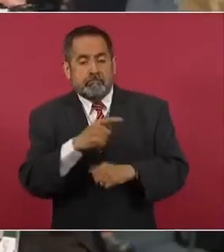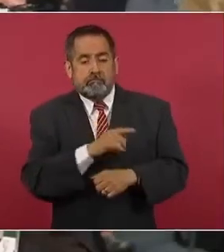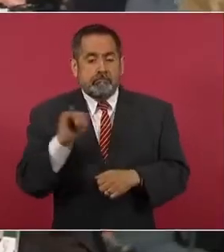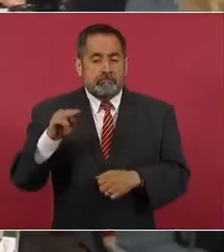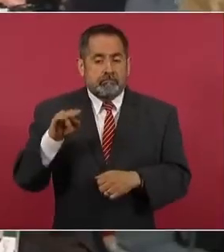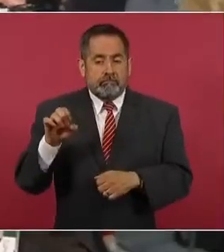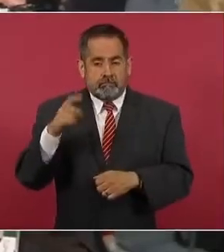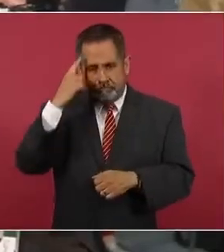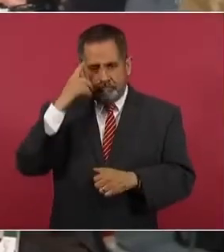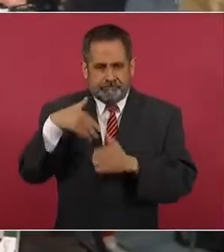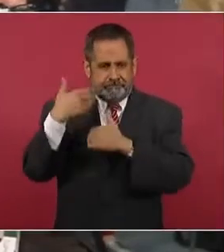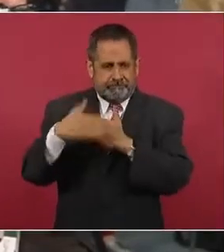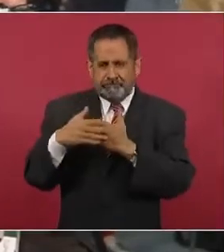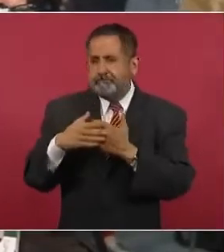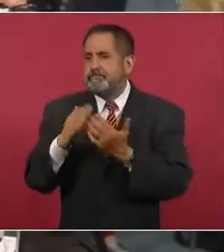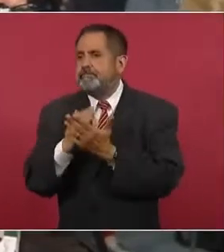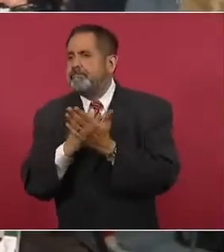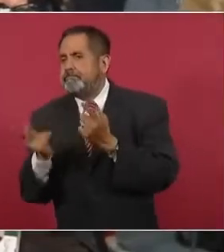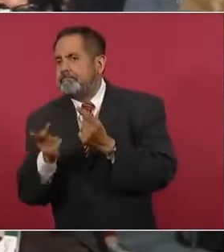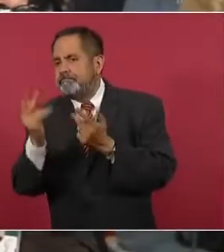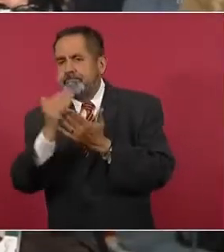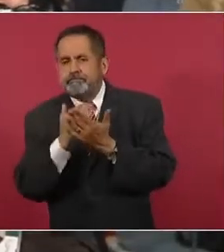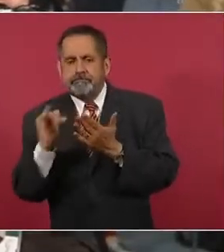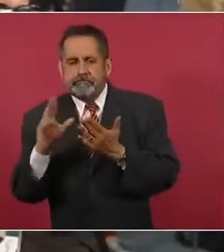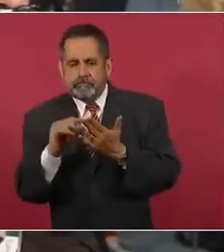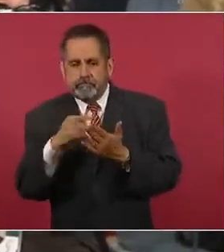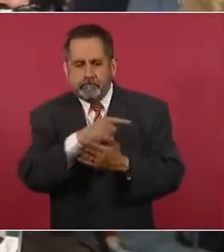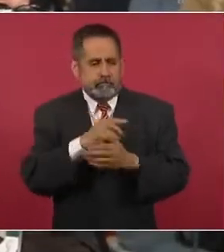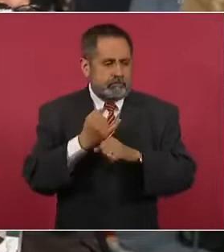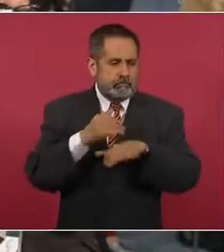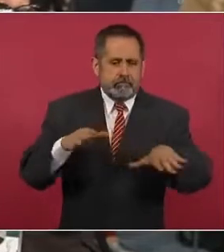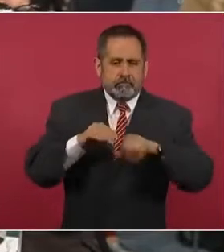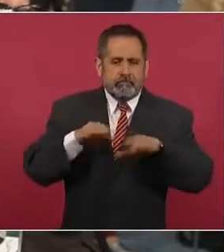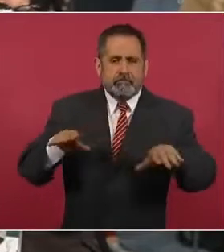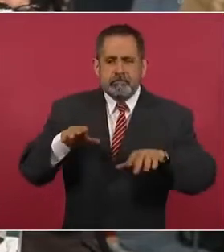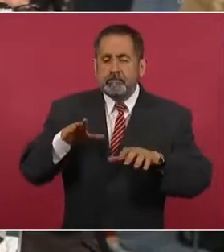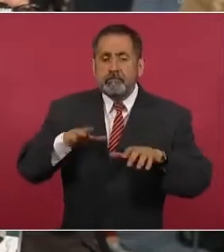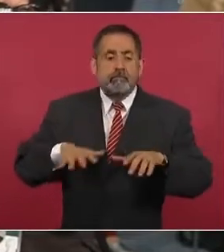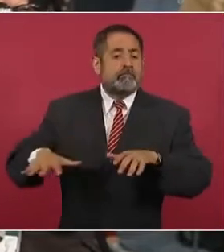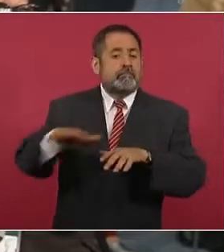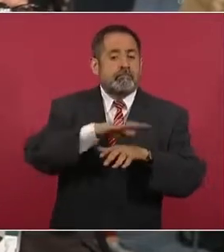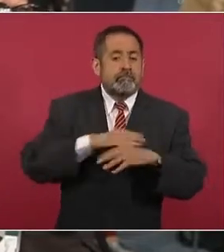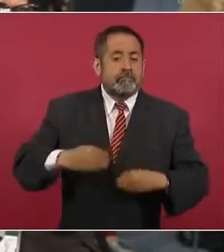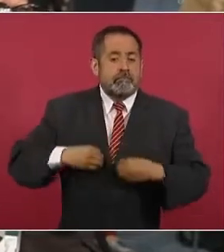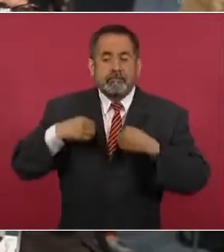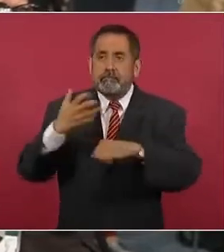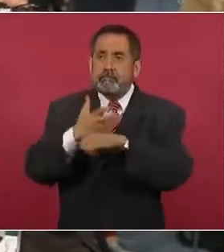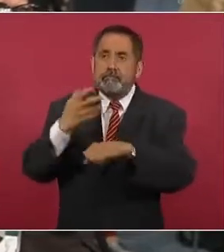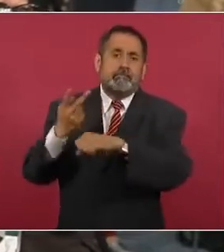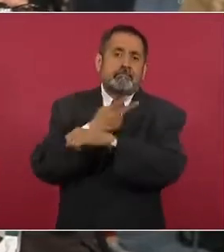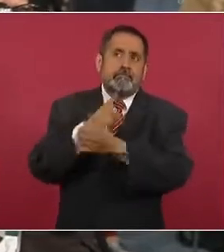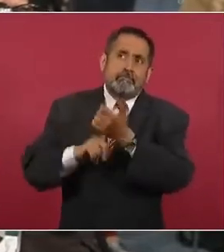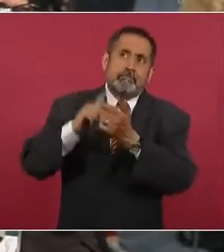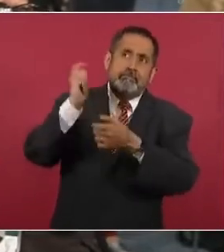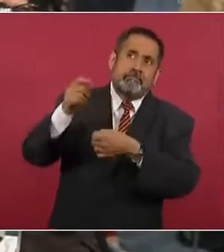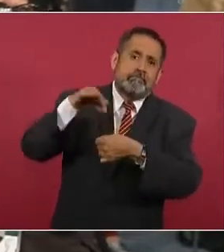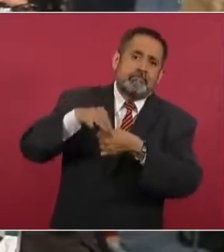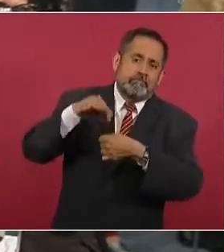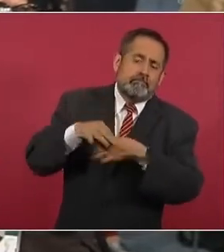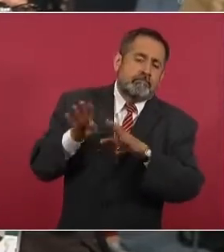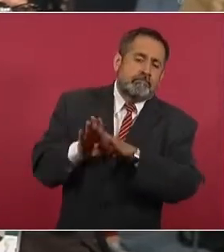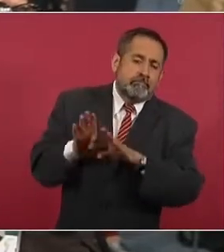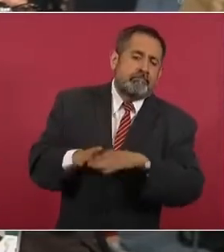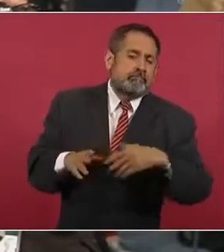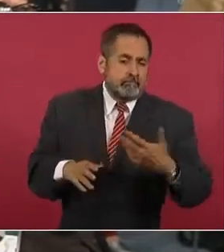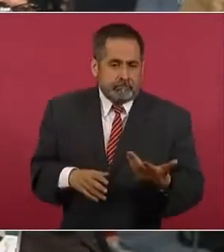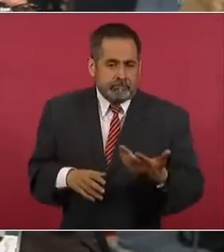la revocación de mandato, para dar informe a estos millones de mexicanos que viven en Estados Unidos, presidente, y